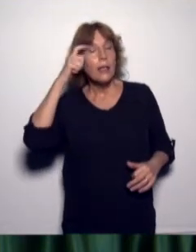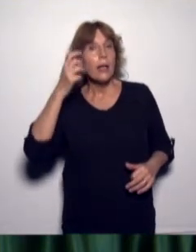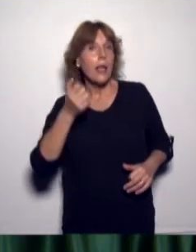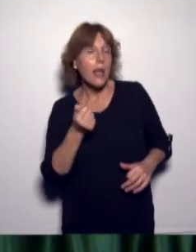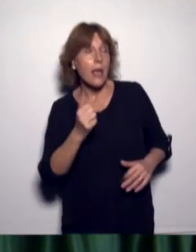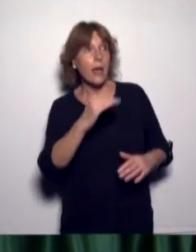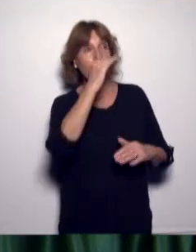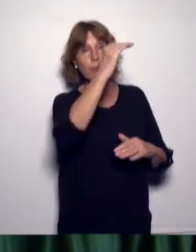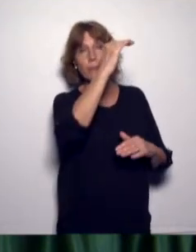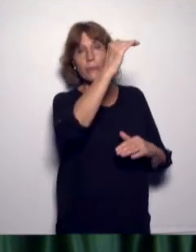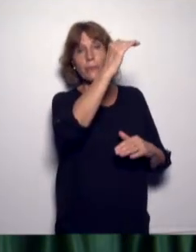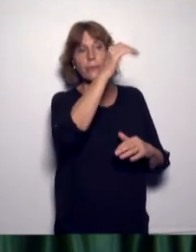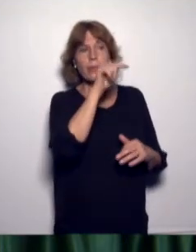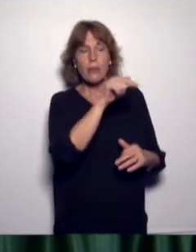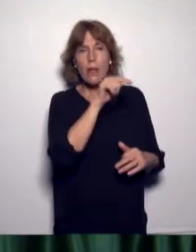y